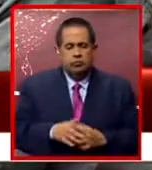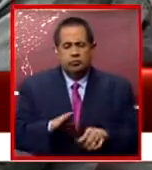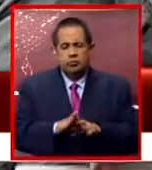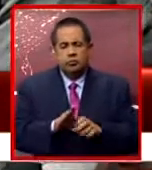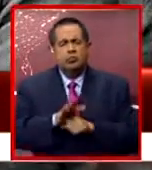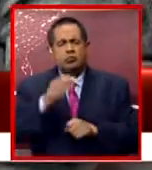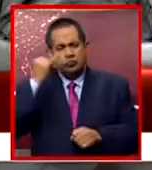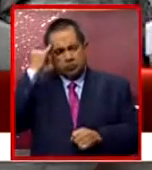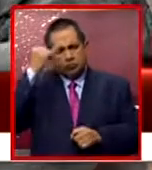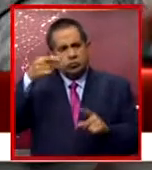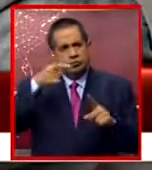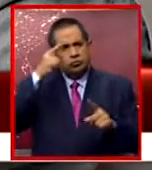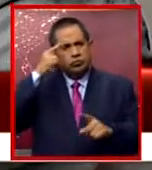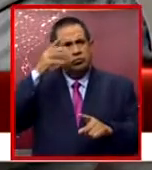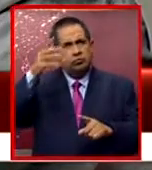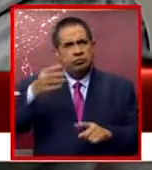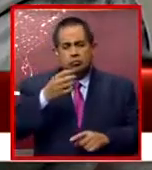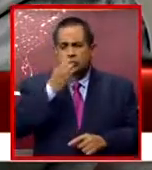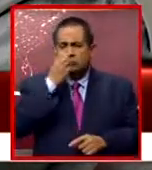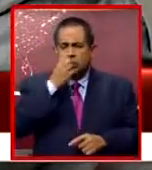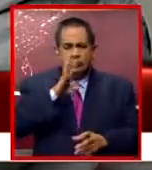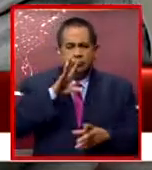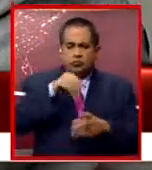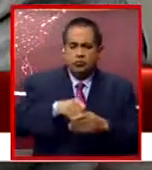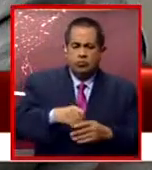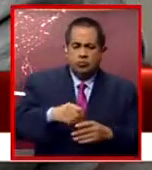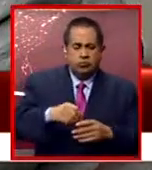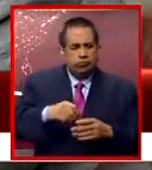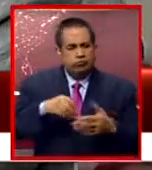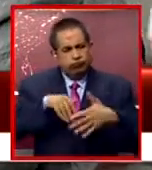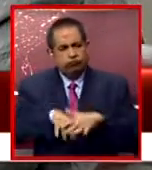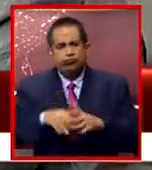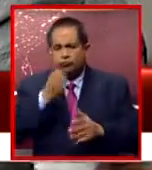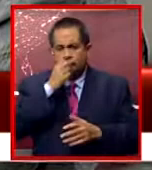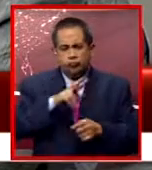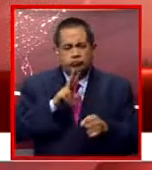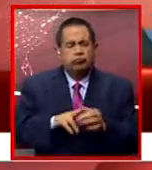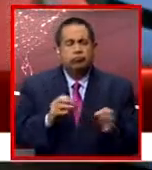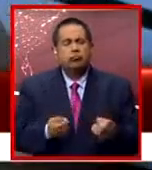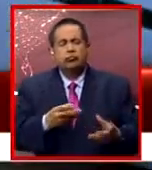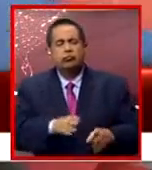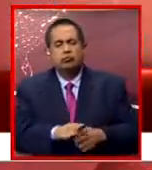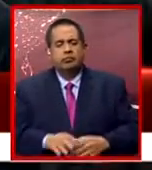la estrategia para que estos alumnos se integren a recibir sus clases?